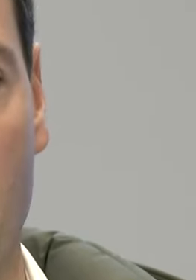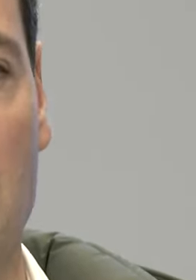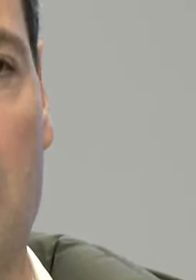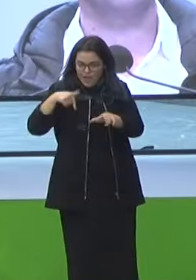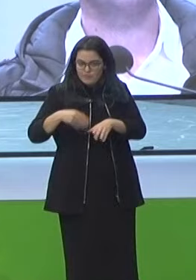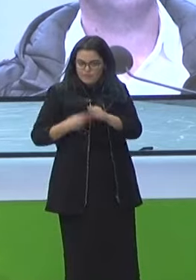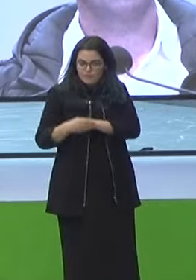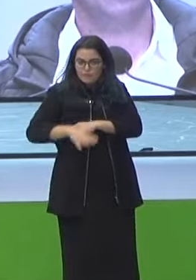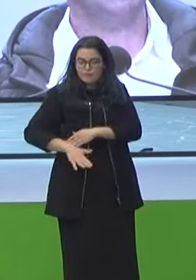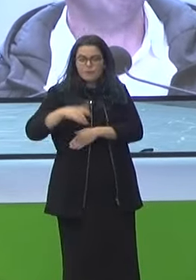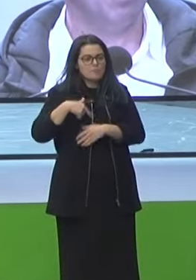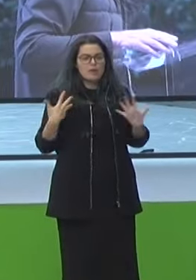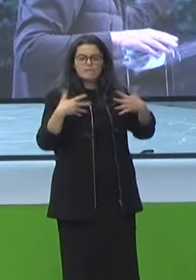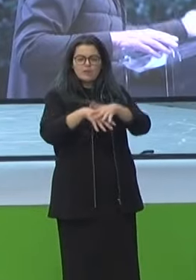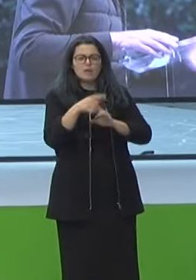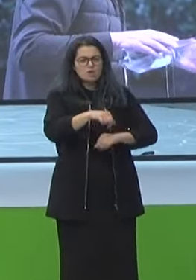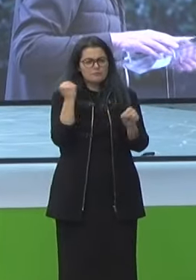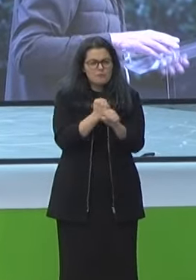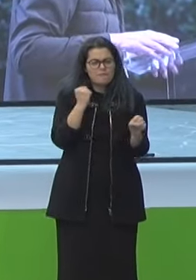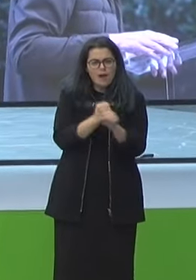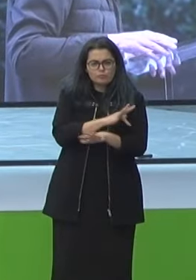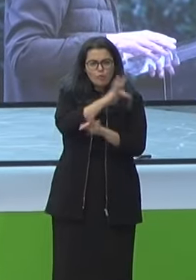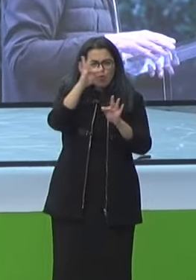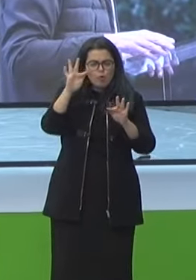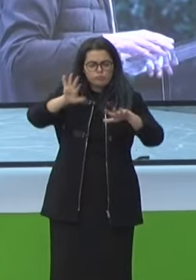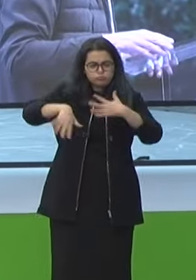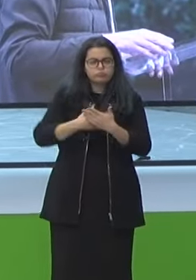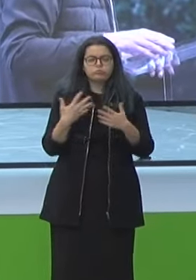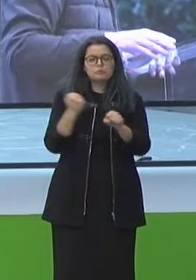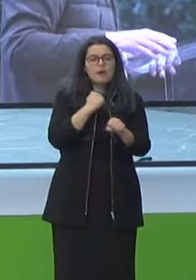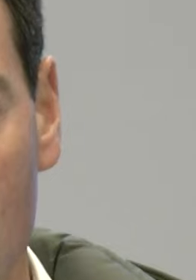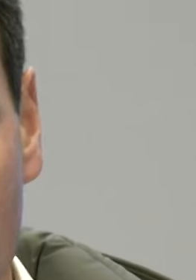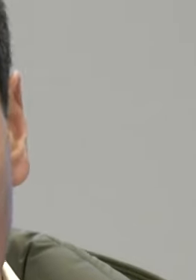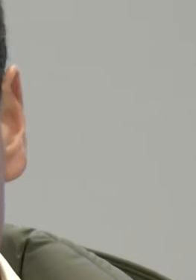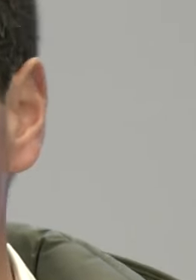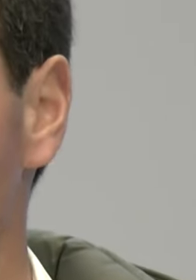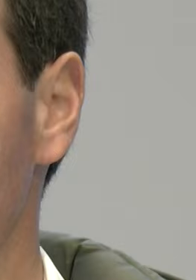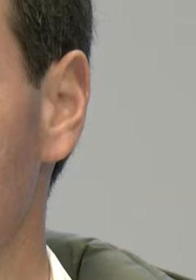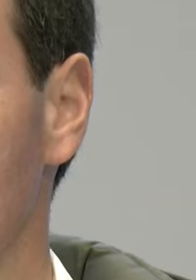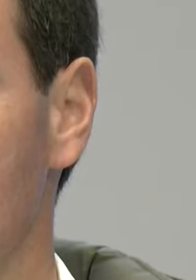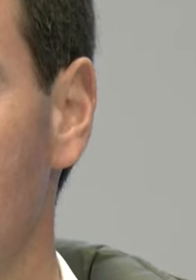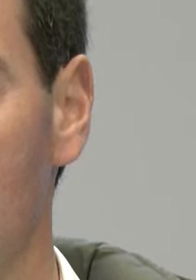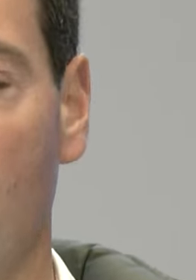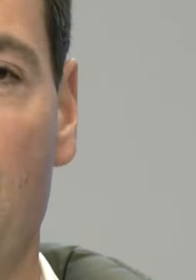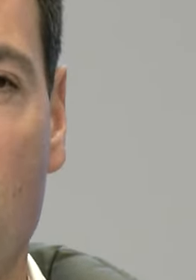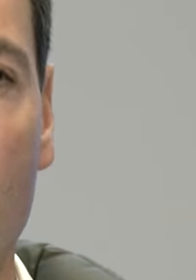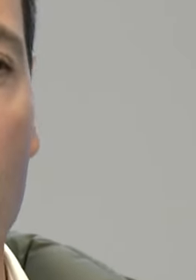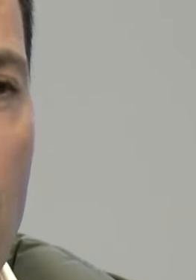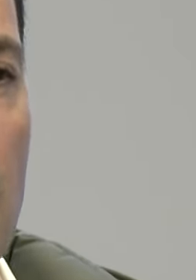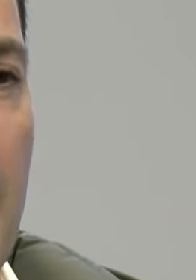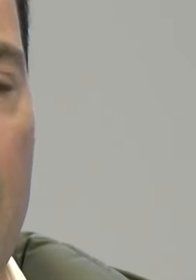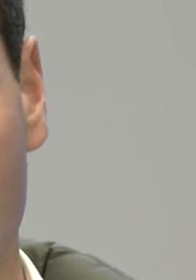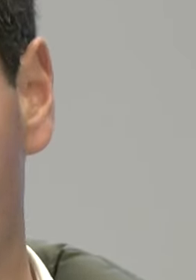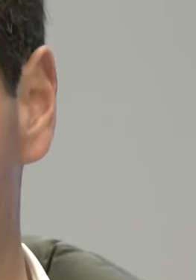por este país han trabajado de sol a sol para dar a sus hijas e hijos o sus nietas y sus nietos lo que ellas no